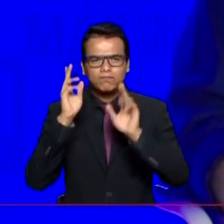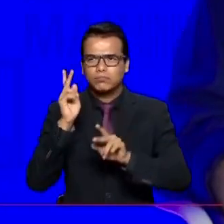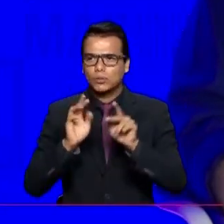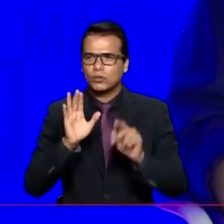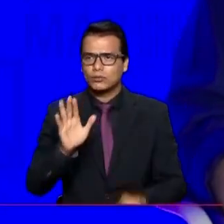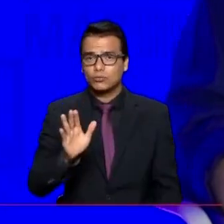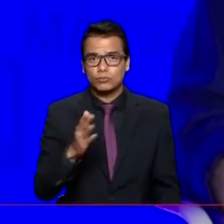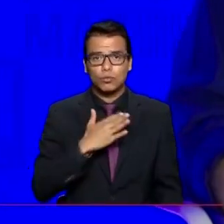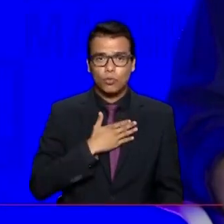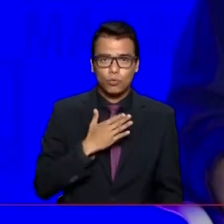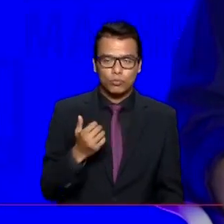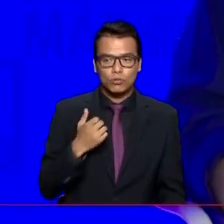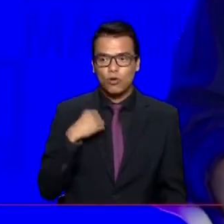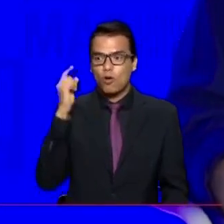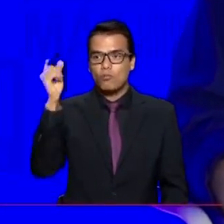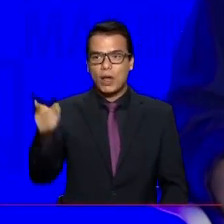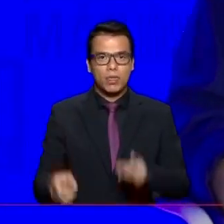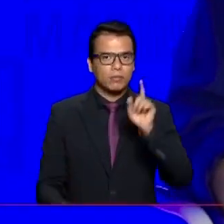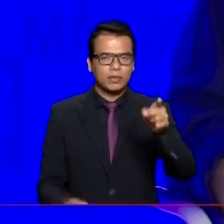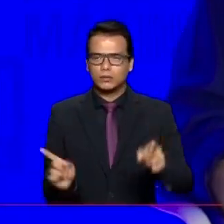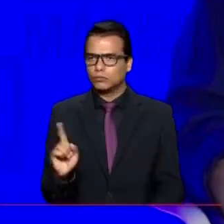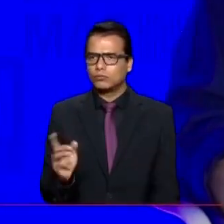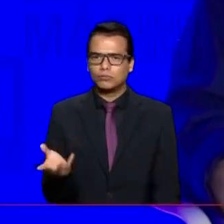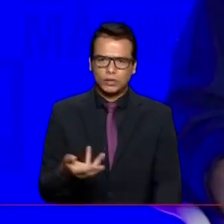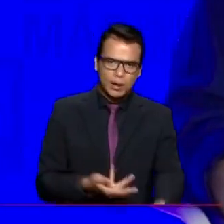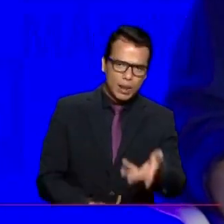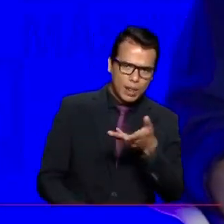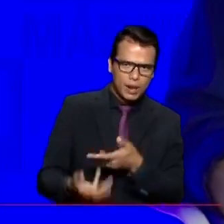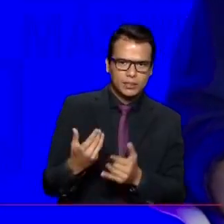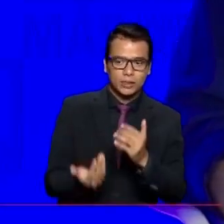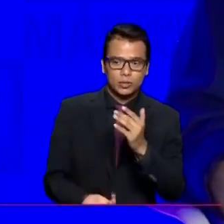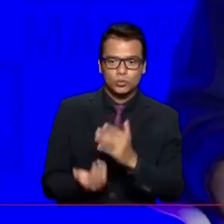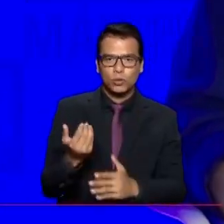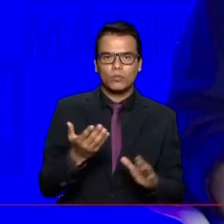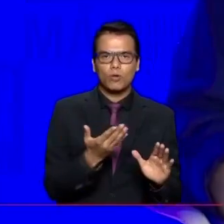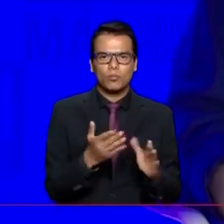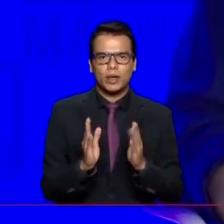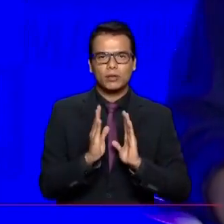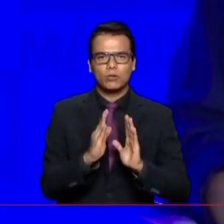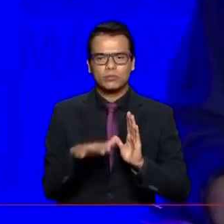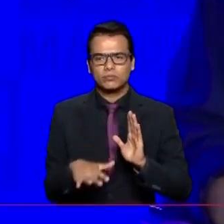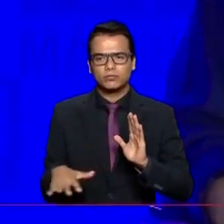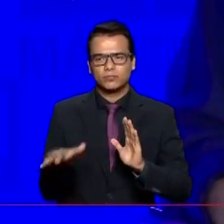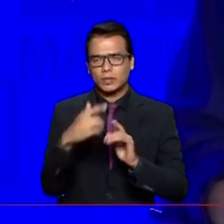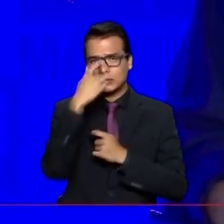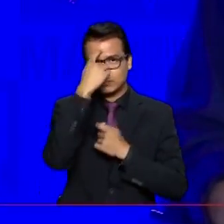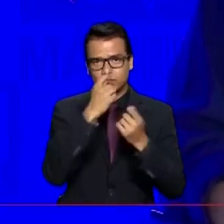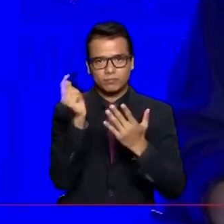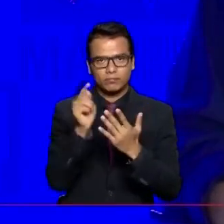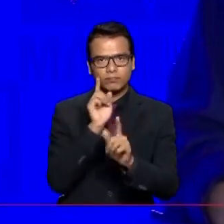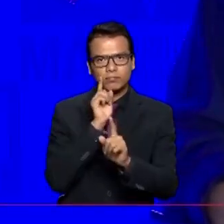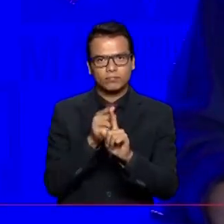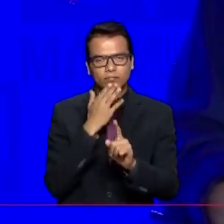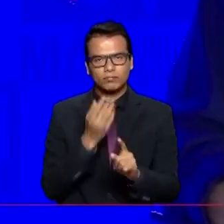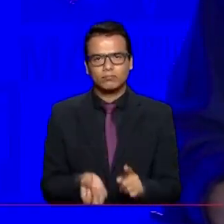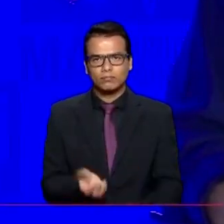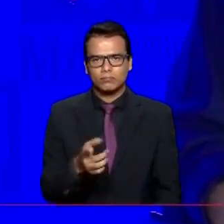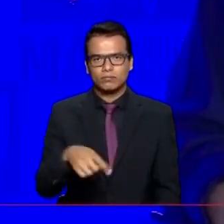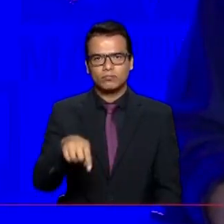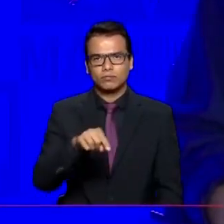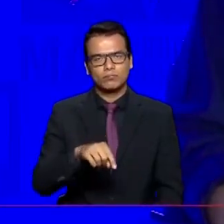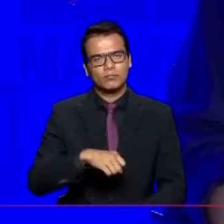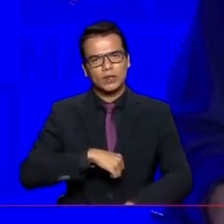de ustedes. Todo lo tenemos que socializar. Y con este POT, pues tenemos que buscar ese tipo de alternativas para que ustedes puedan tener unos